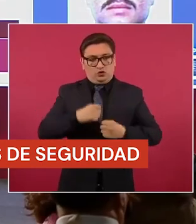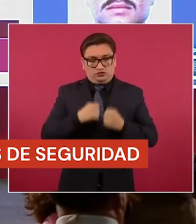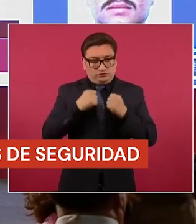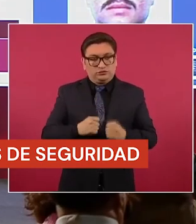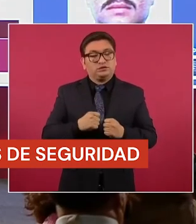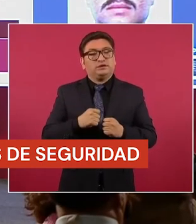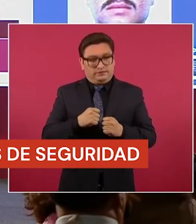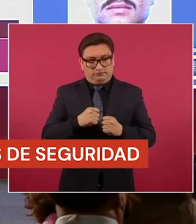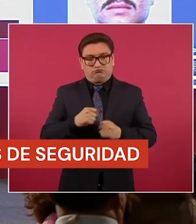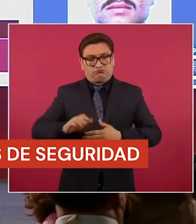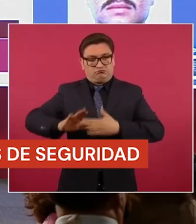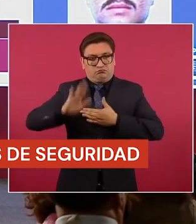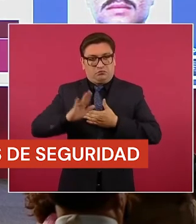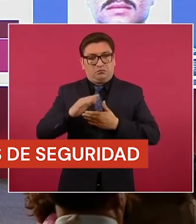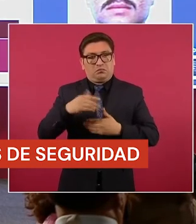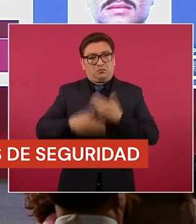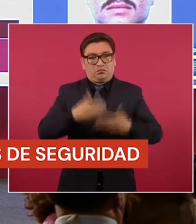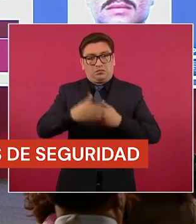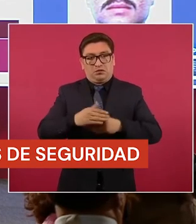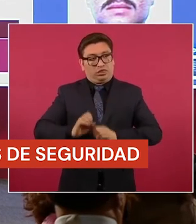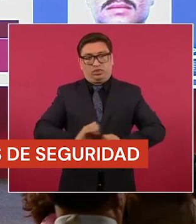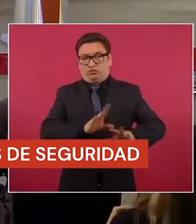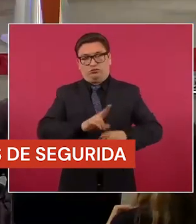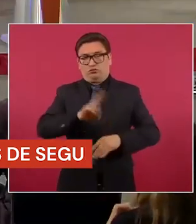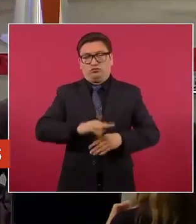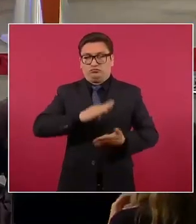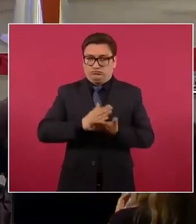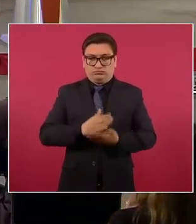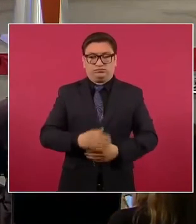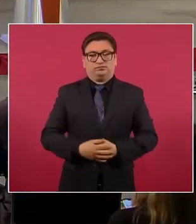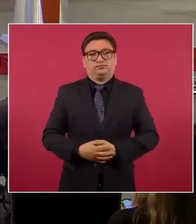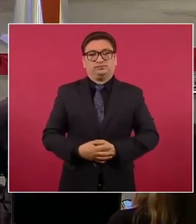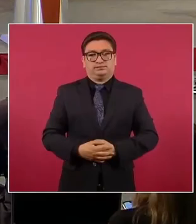comprometidos con que no haya impunidad. Sería cuanto.